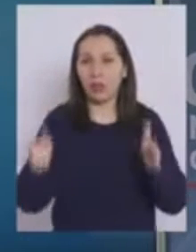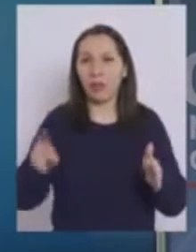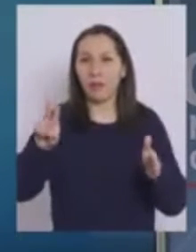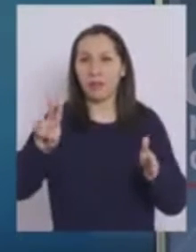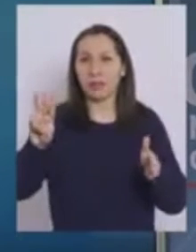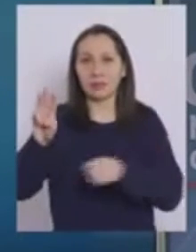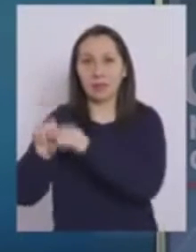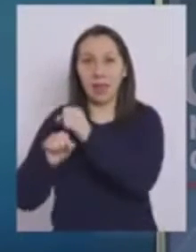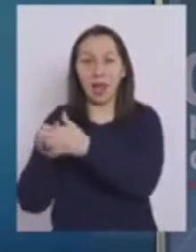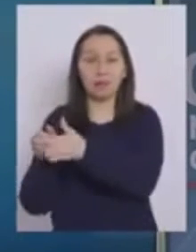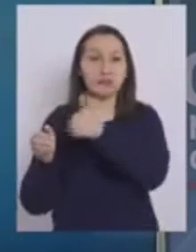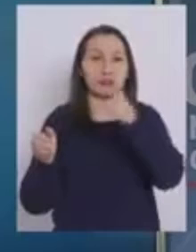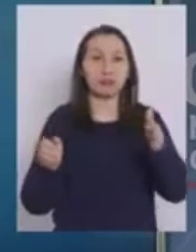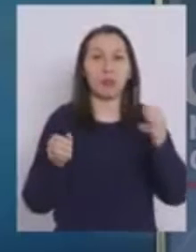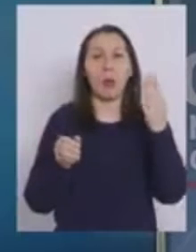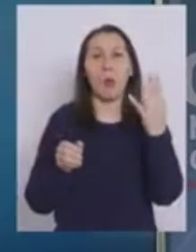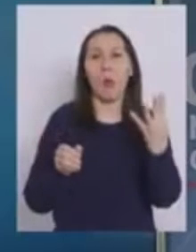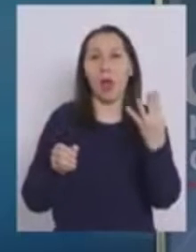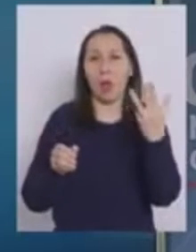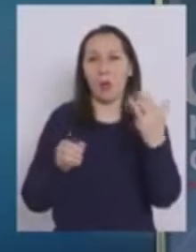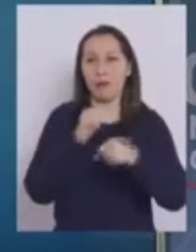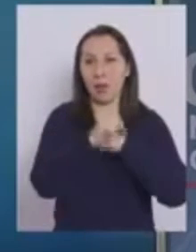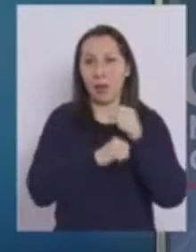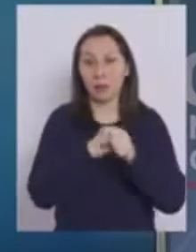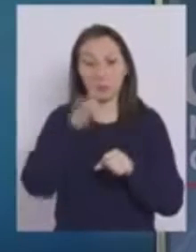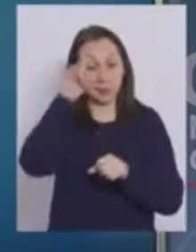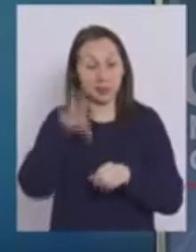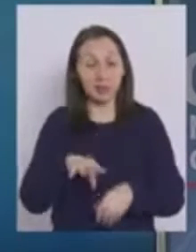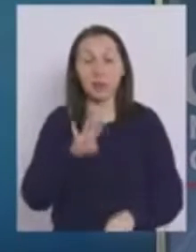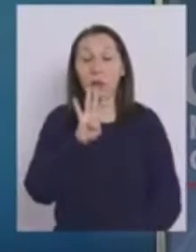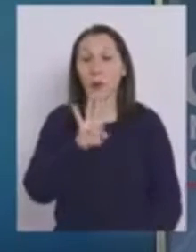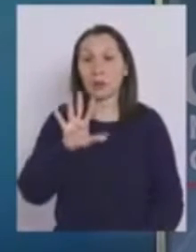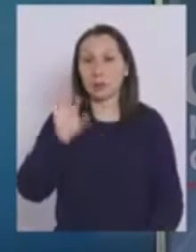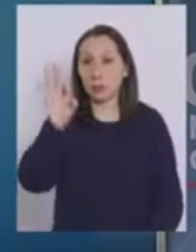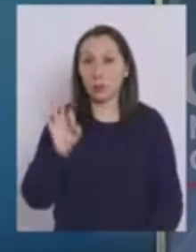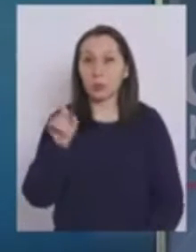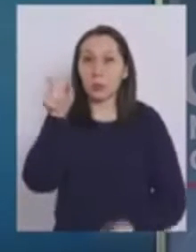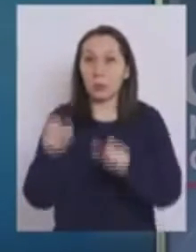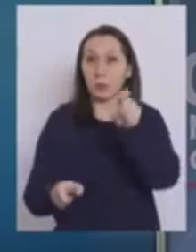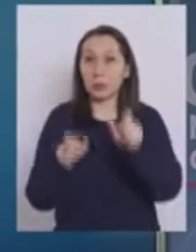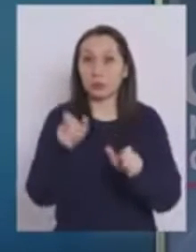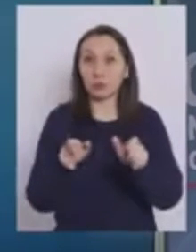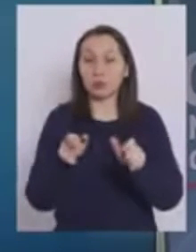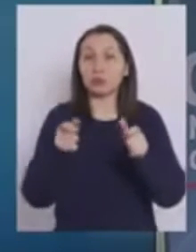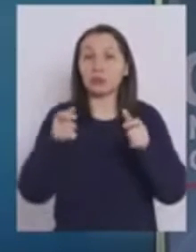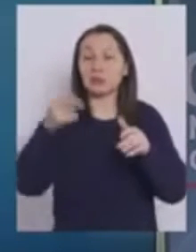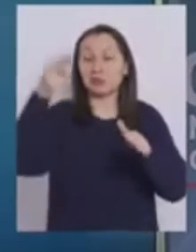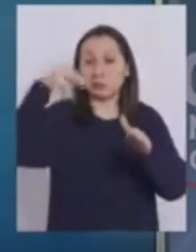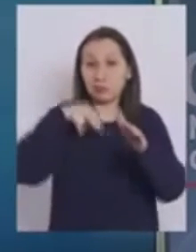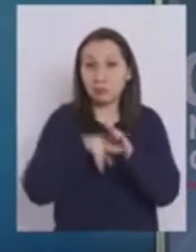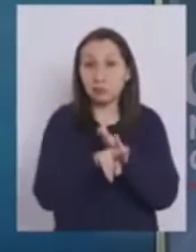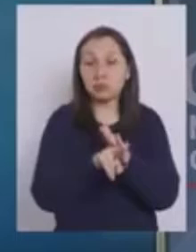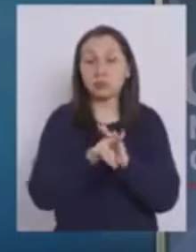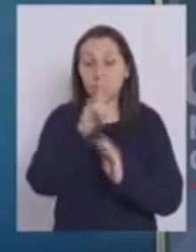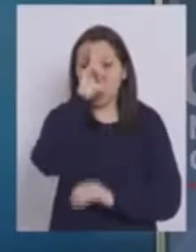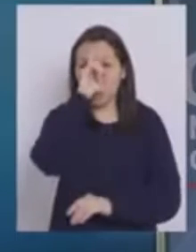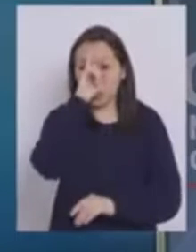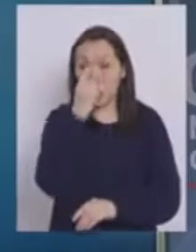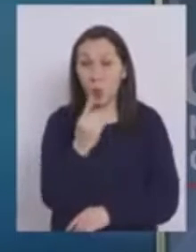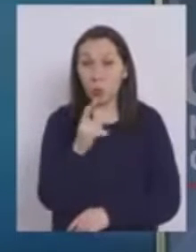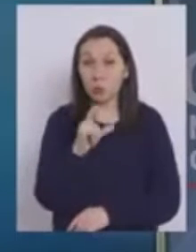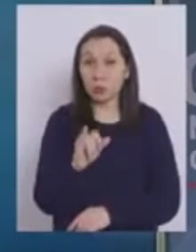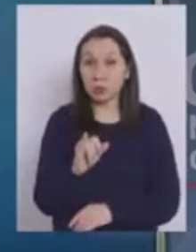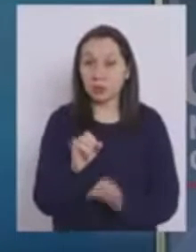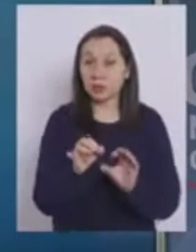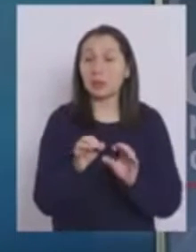23 y 49 años. Sabemos también que un 45% de las personas que se hospitalizan en una unidad de cuidados intensivos están en